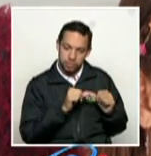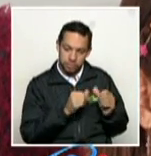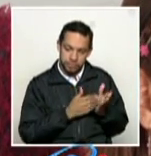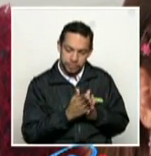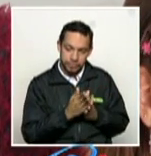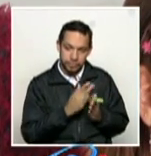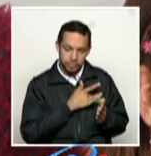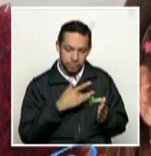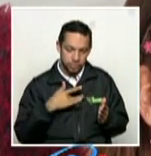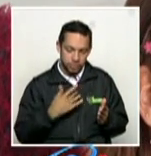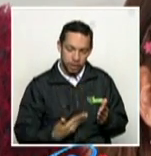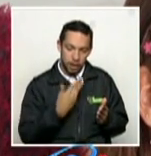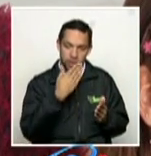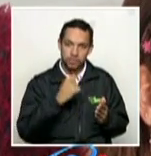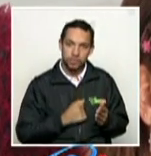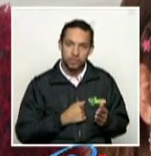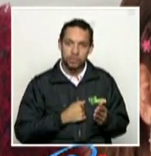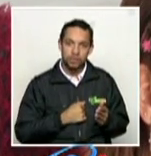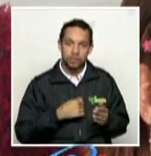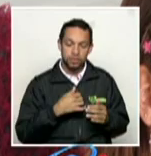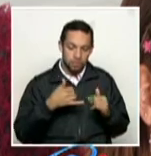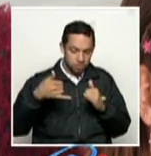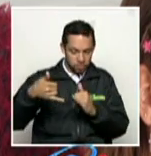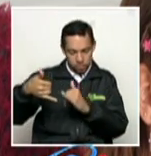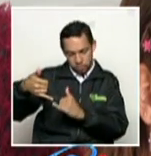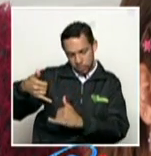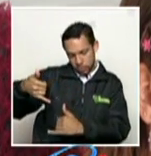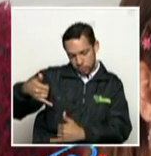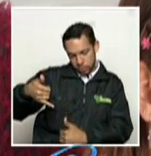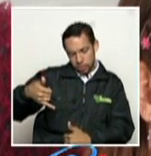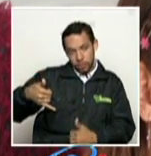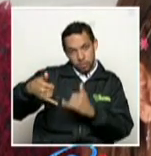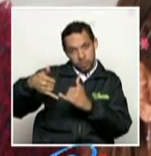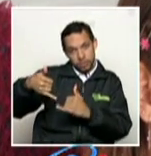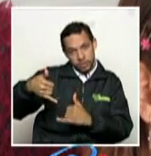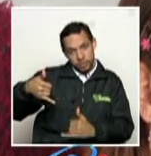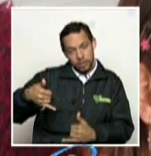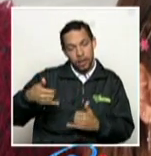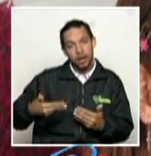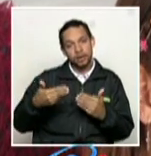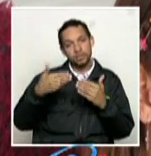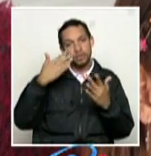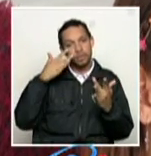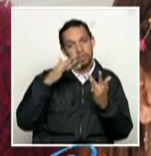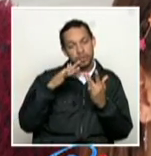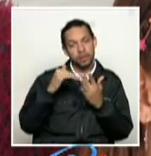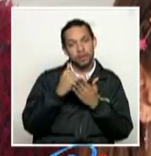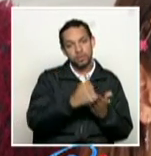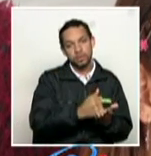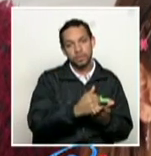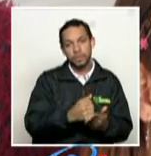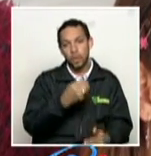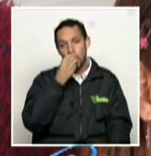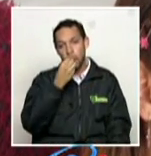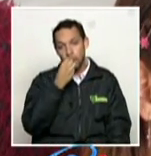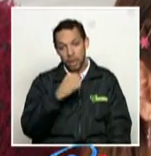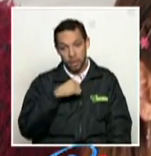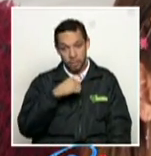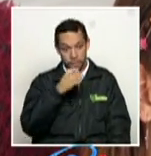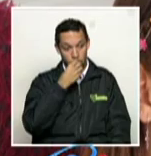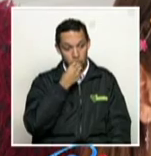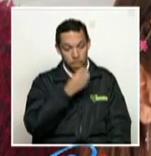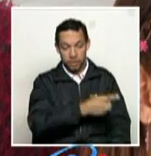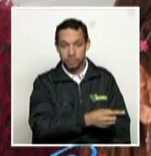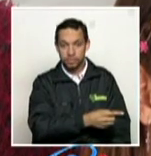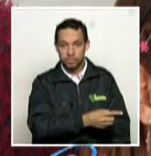una sonda para que fuera expulsando pues por ahí. ¿Esa materia fecal? La materia fecal. ¿Ella comía?